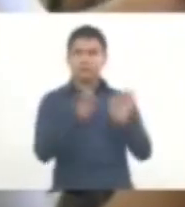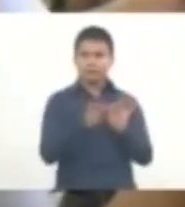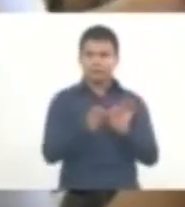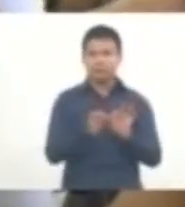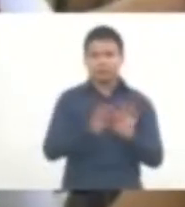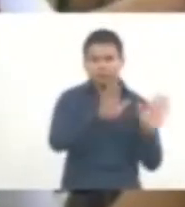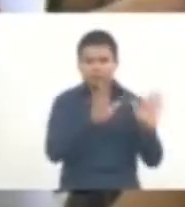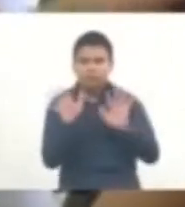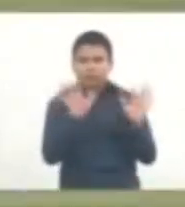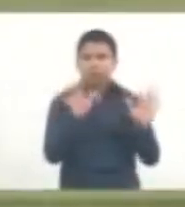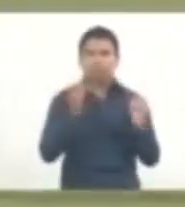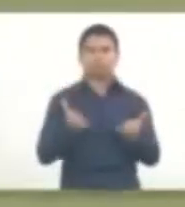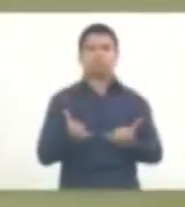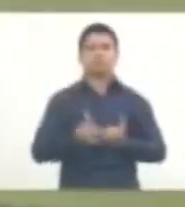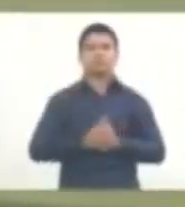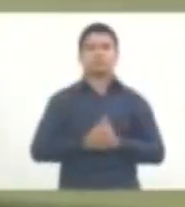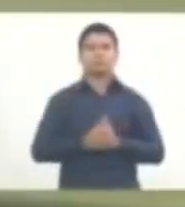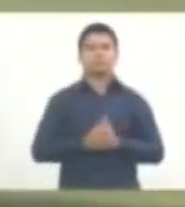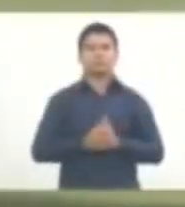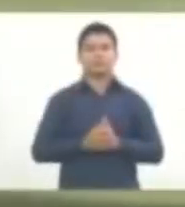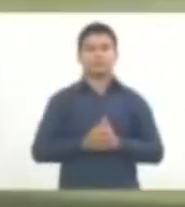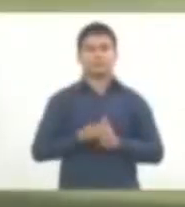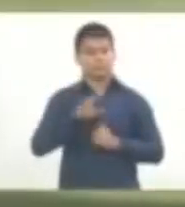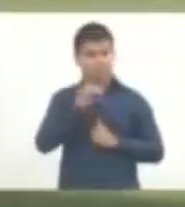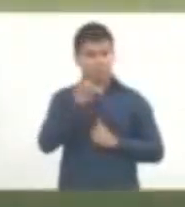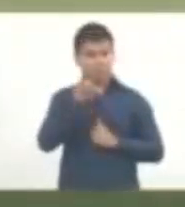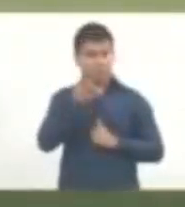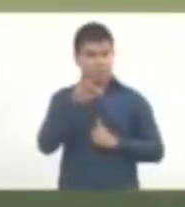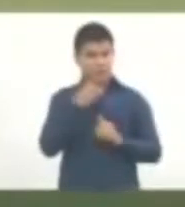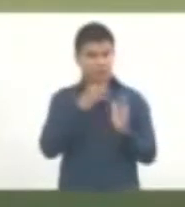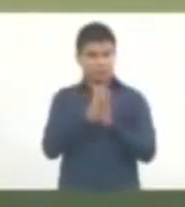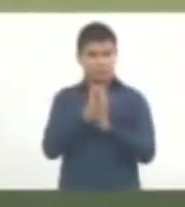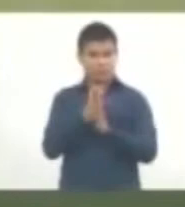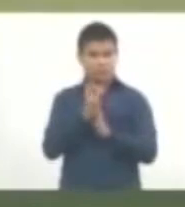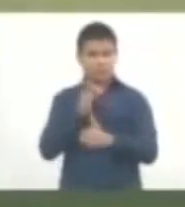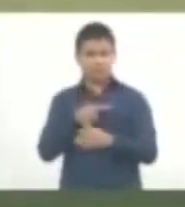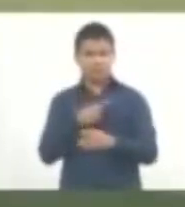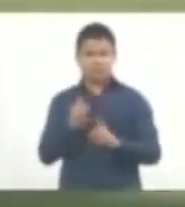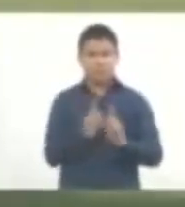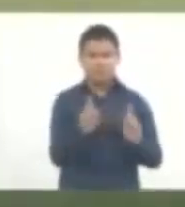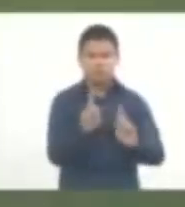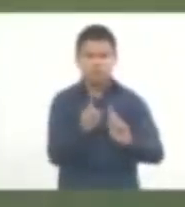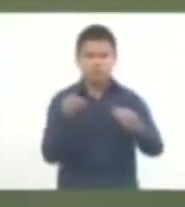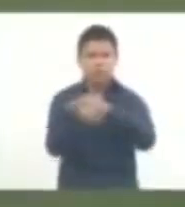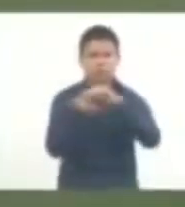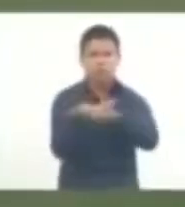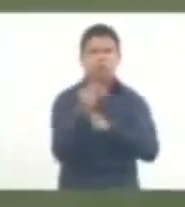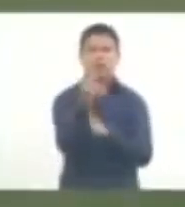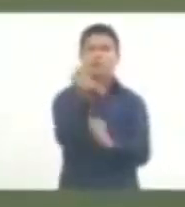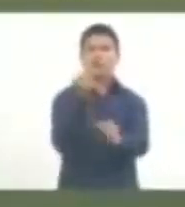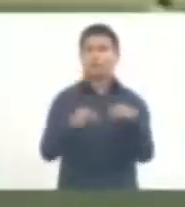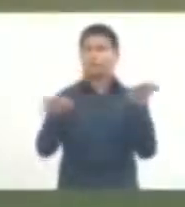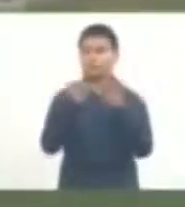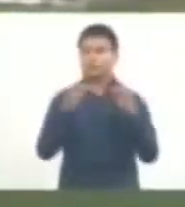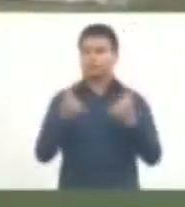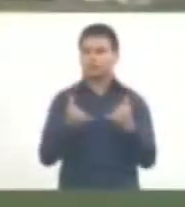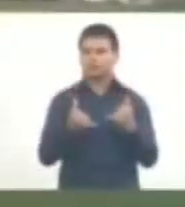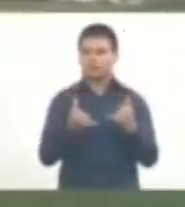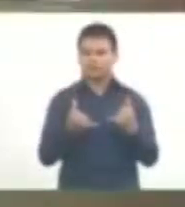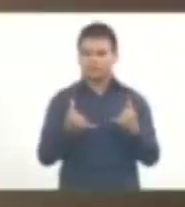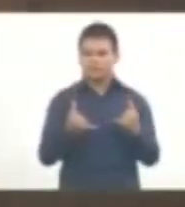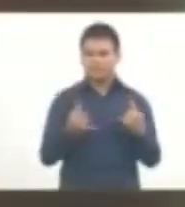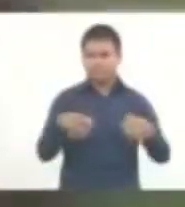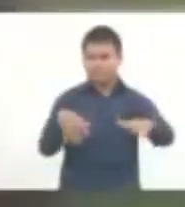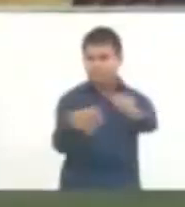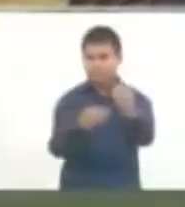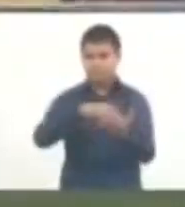para contrarrestar cualquier ataque. Ospina asegura que ser contundentes contra Bolivia será fundamental. Cuidarse de la media distancia y el juego aéreo de los